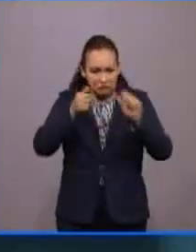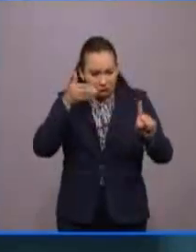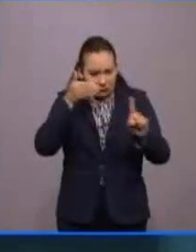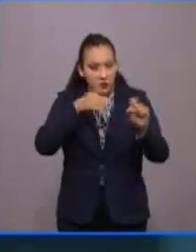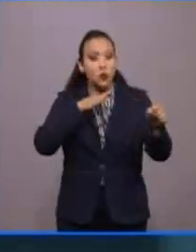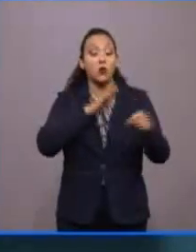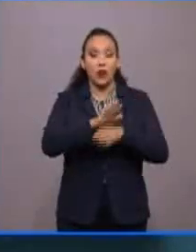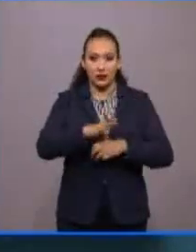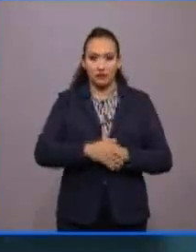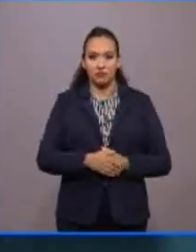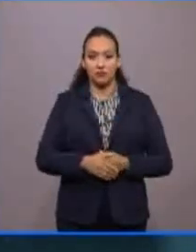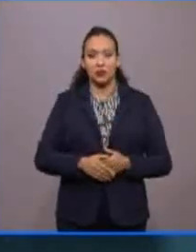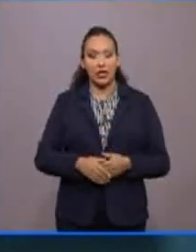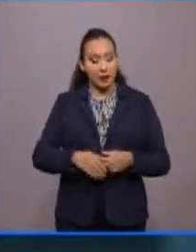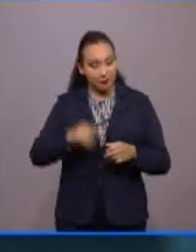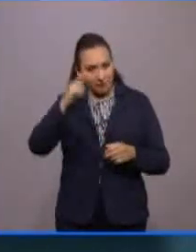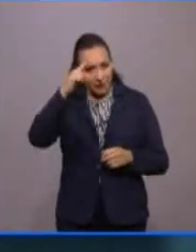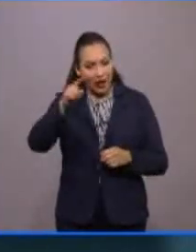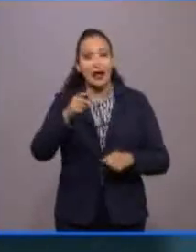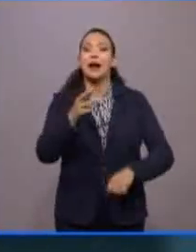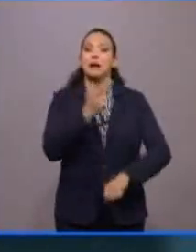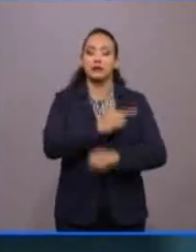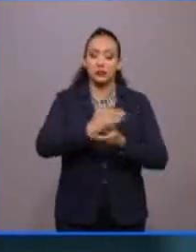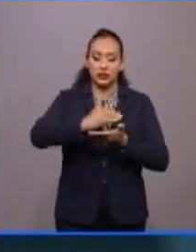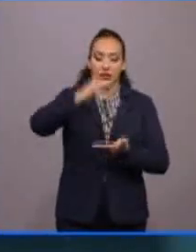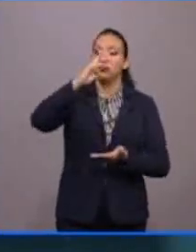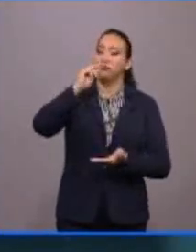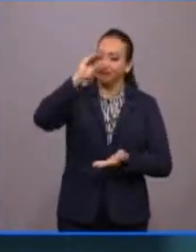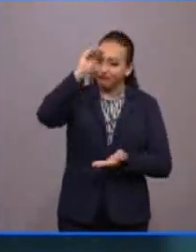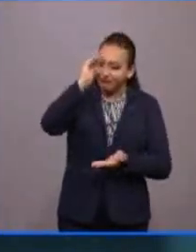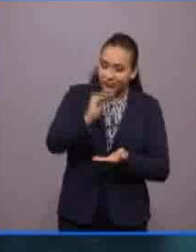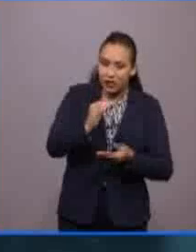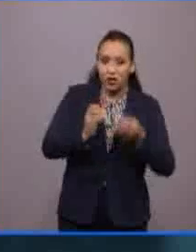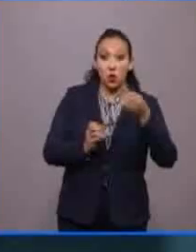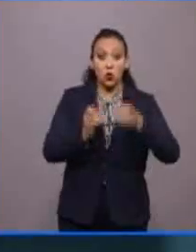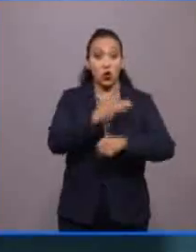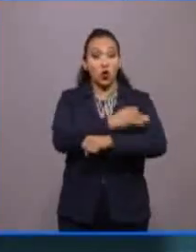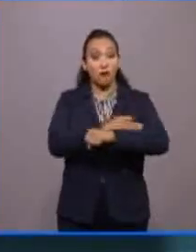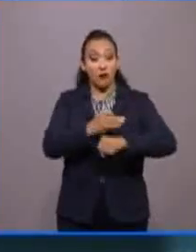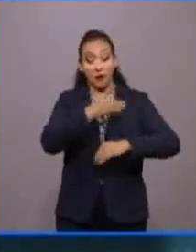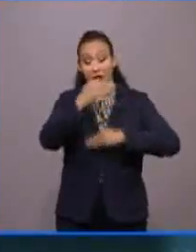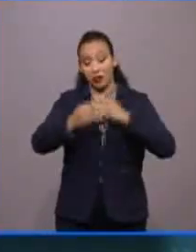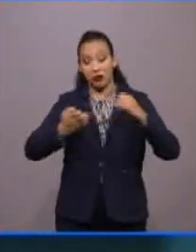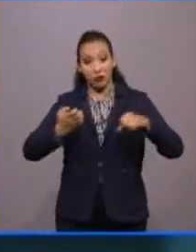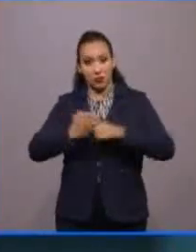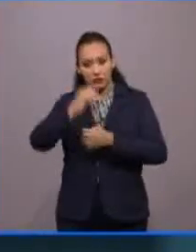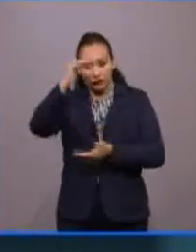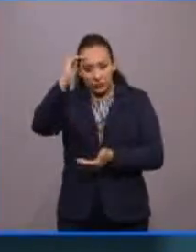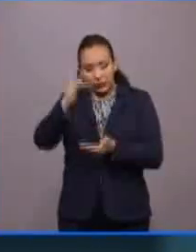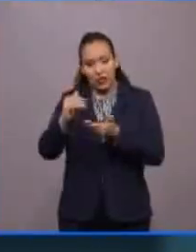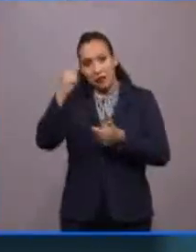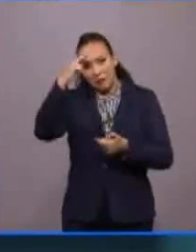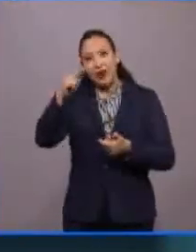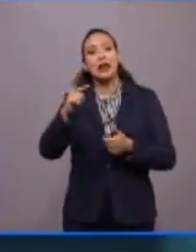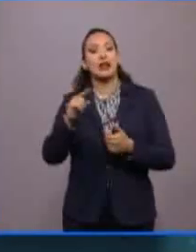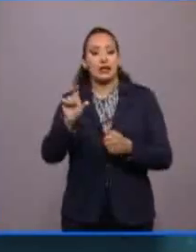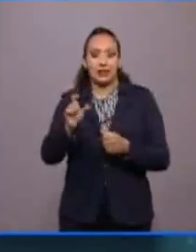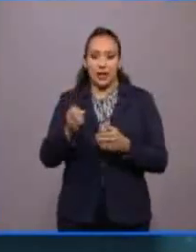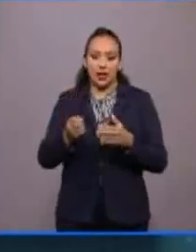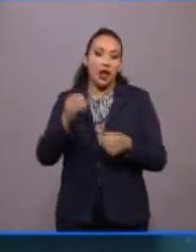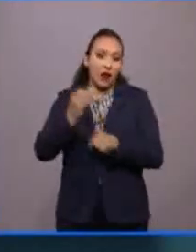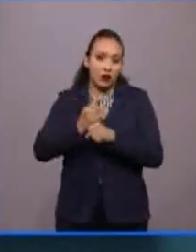el rezago en la segunda instancia y fortalecer el trámite de los juicios familiares en todo el estado antes de concluir la